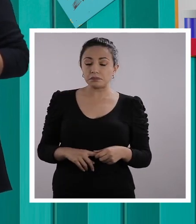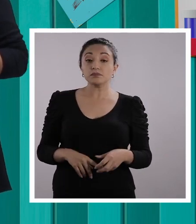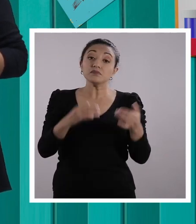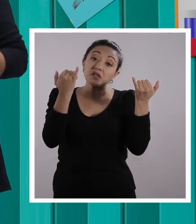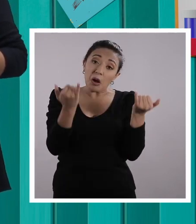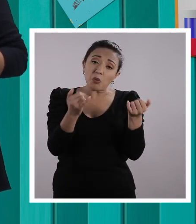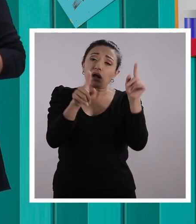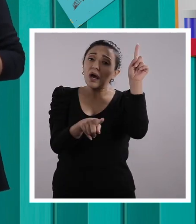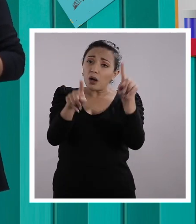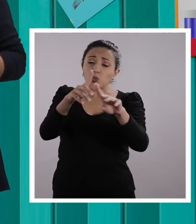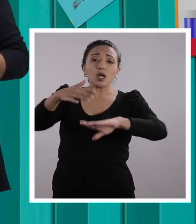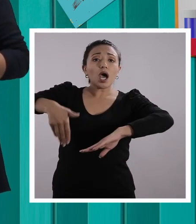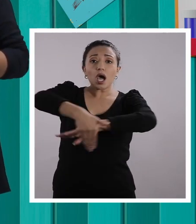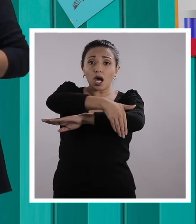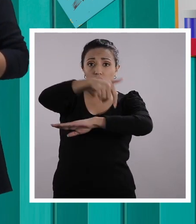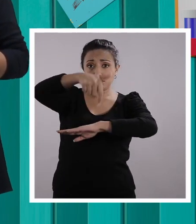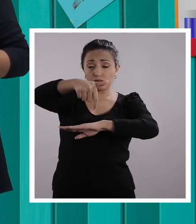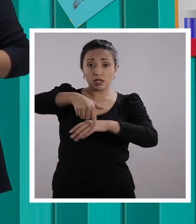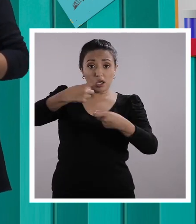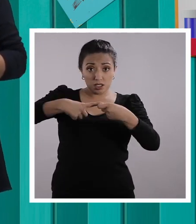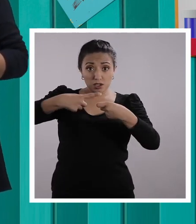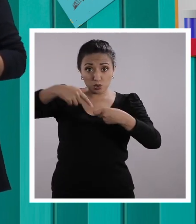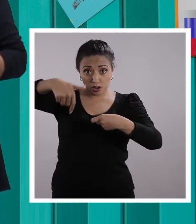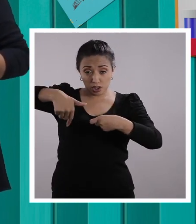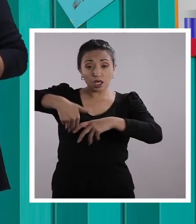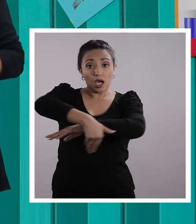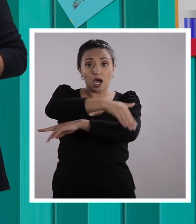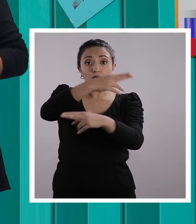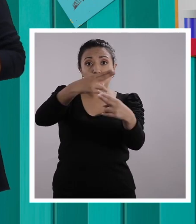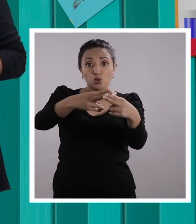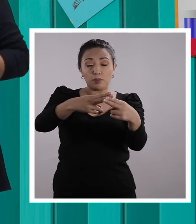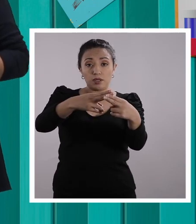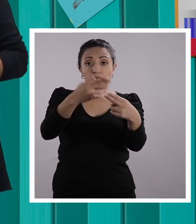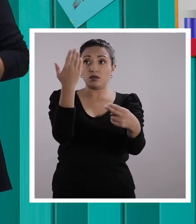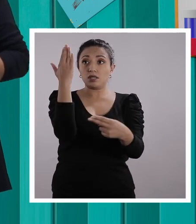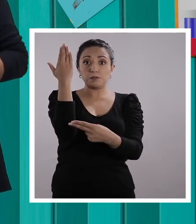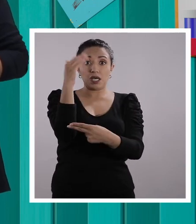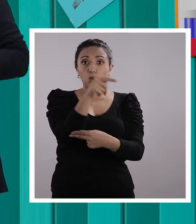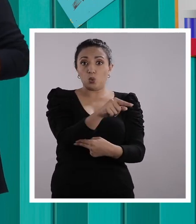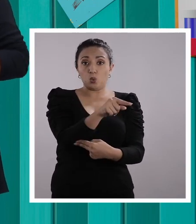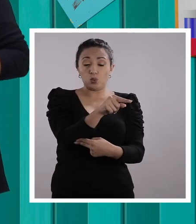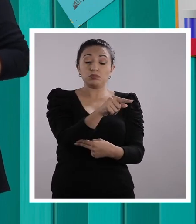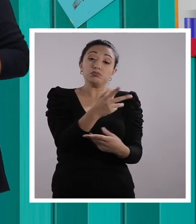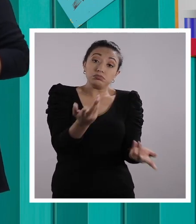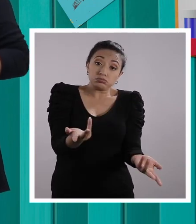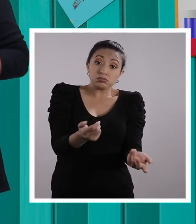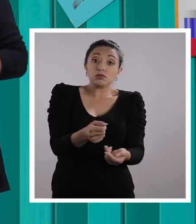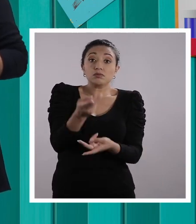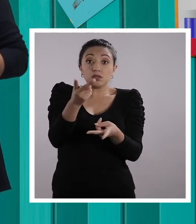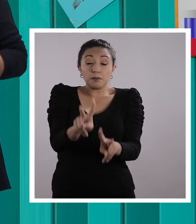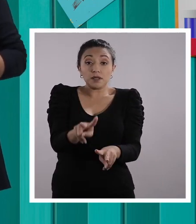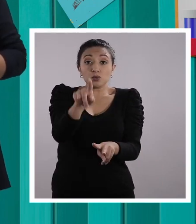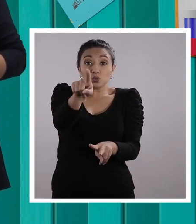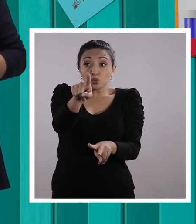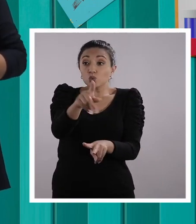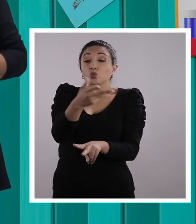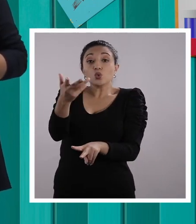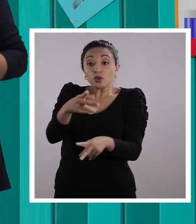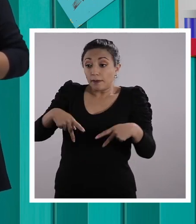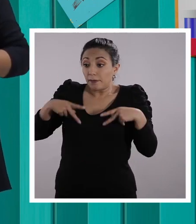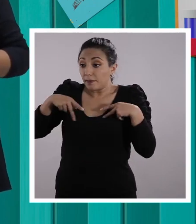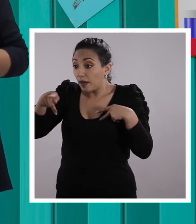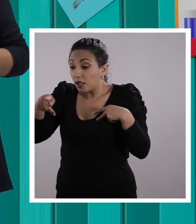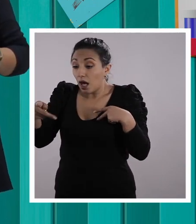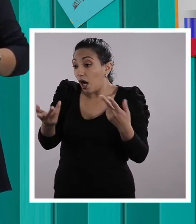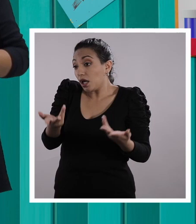ahora tenemos algunas calles con su nombre a quien quitó hay una calle llamada la calle eugenio espejo tal vez en el lugar donde ustedes